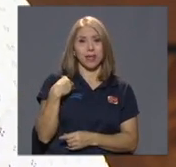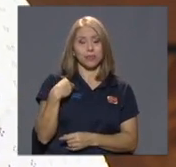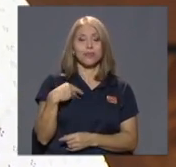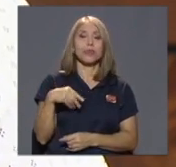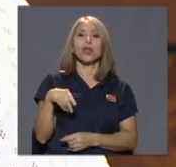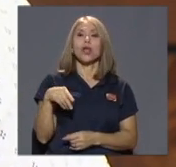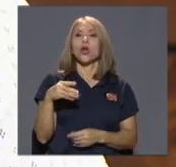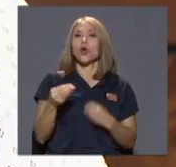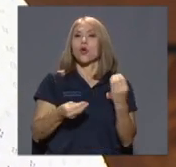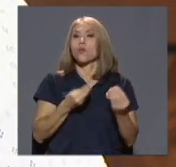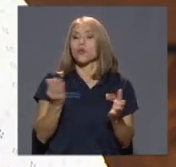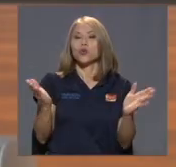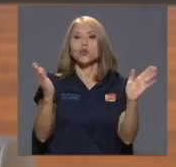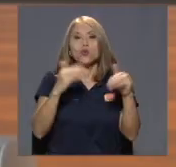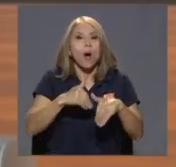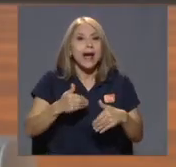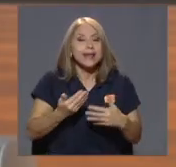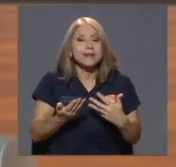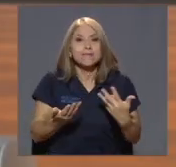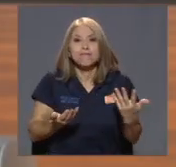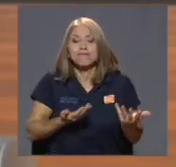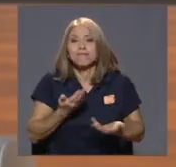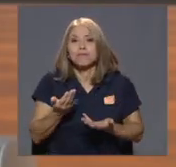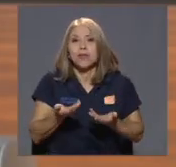cómo no hay recursos,